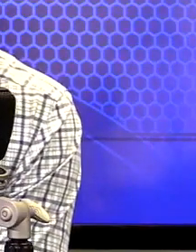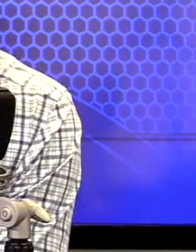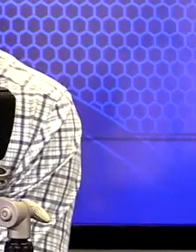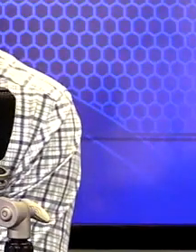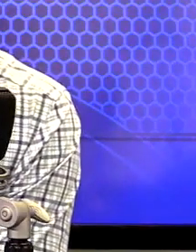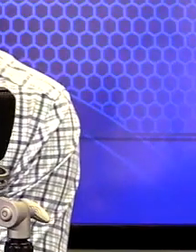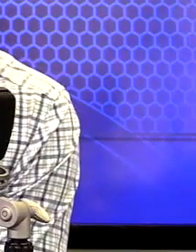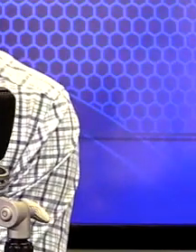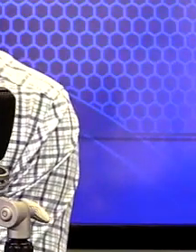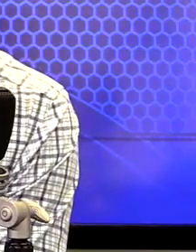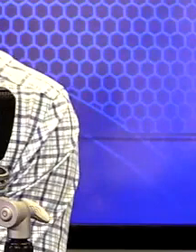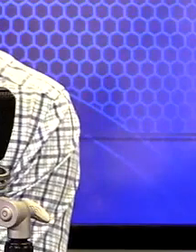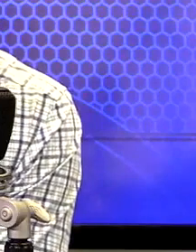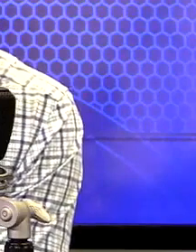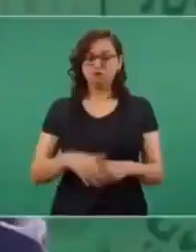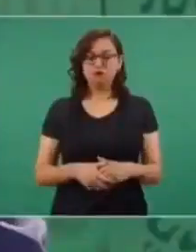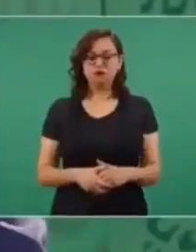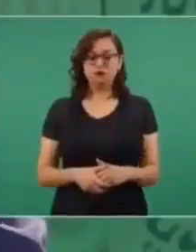platicamos.